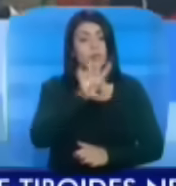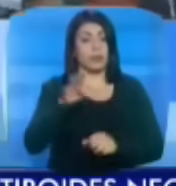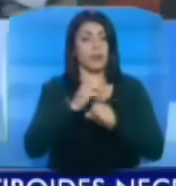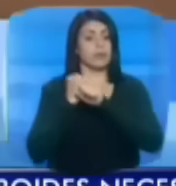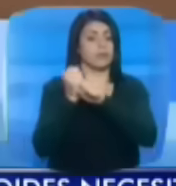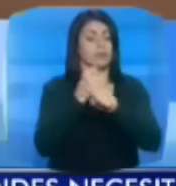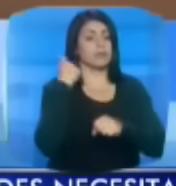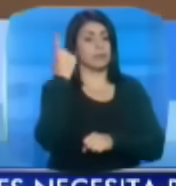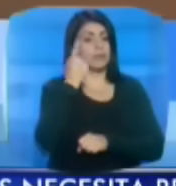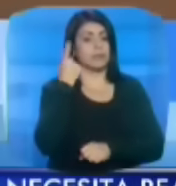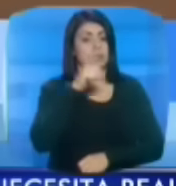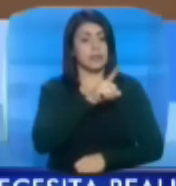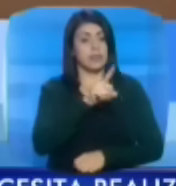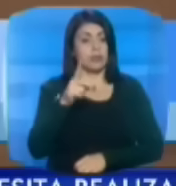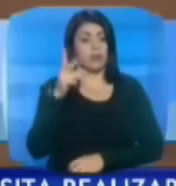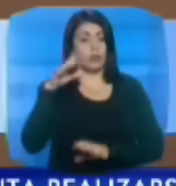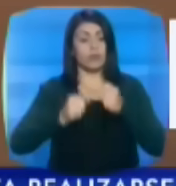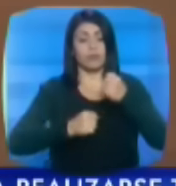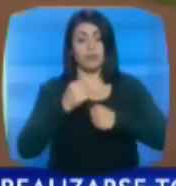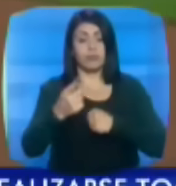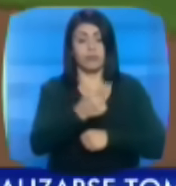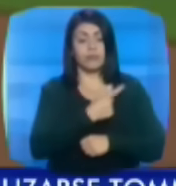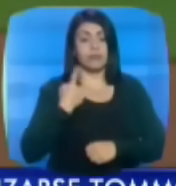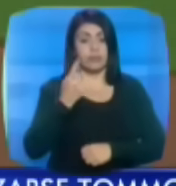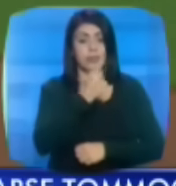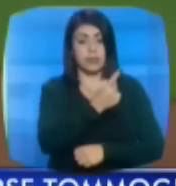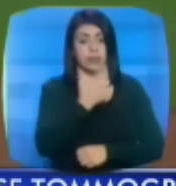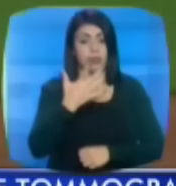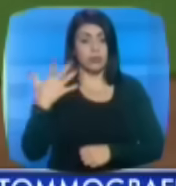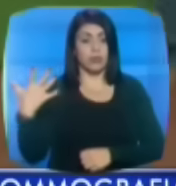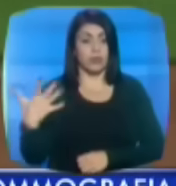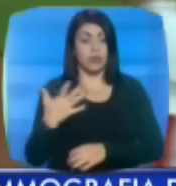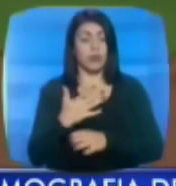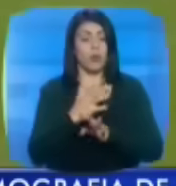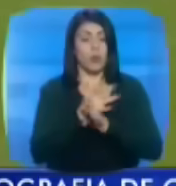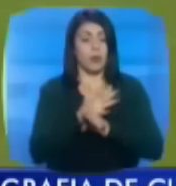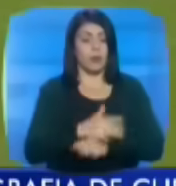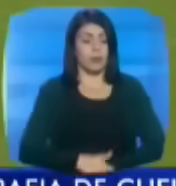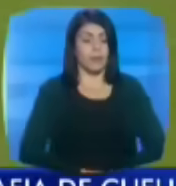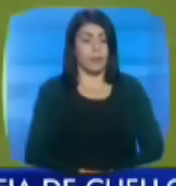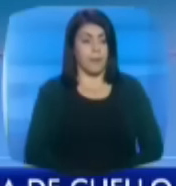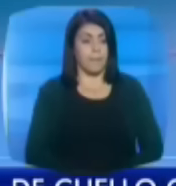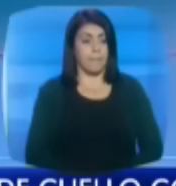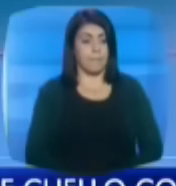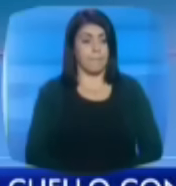102 impulsadas en 155 compromisos con el equipo de Maryland.